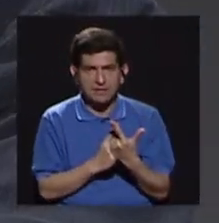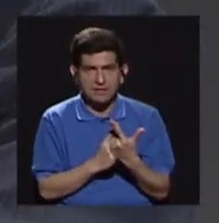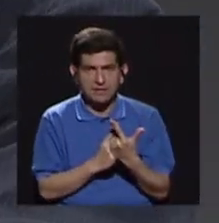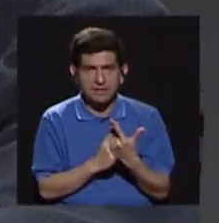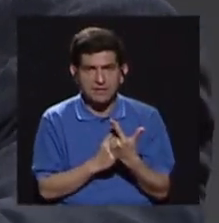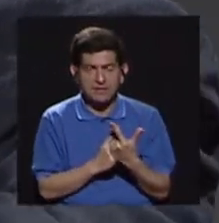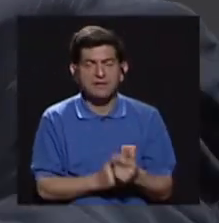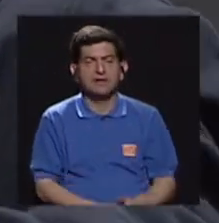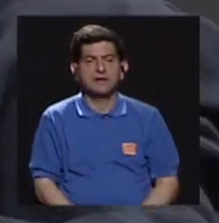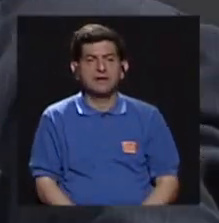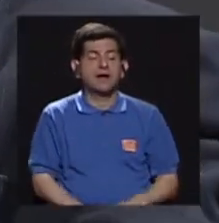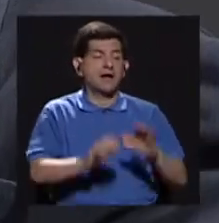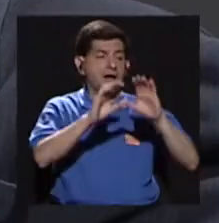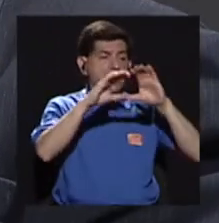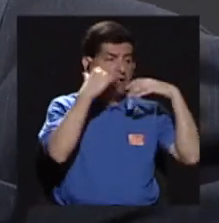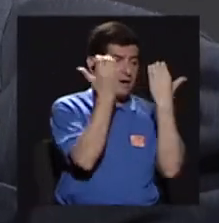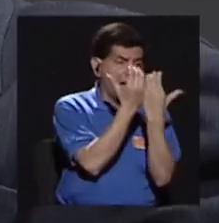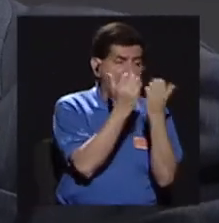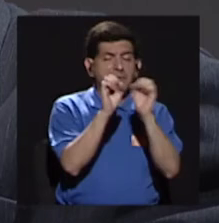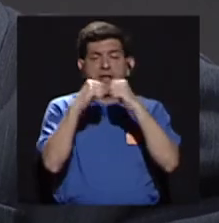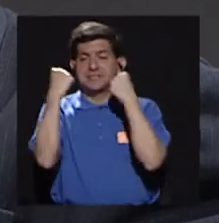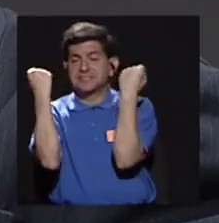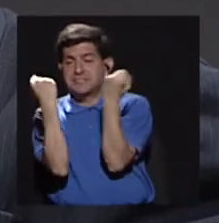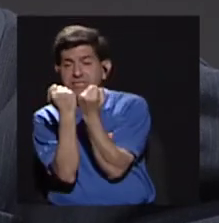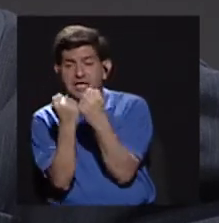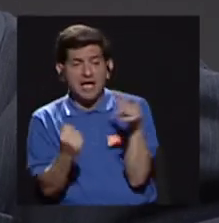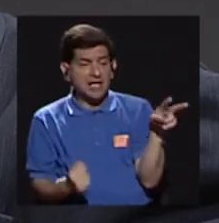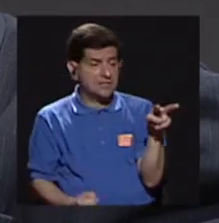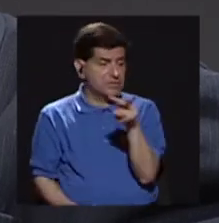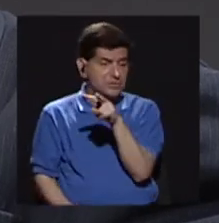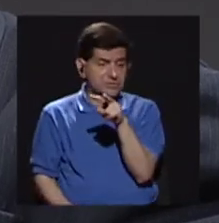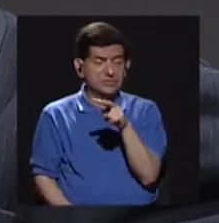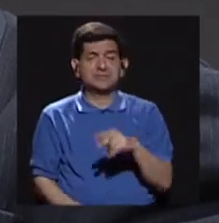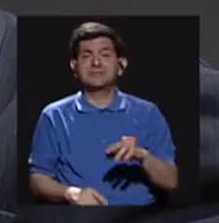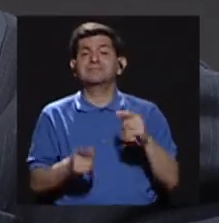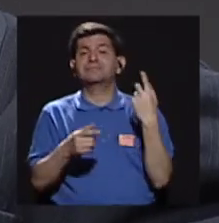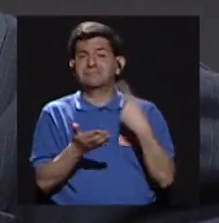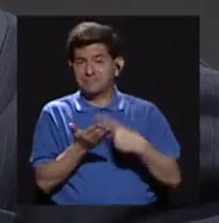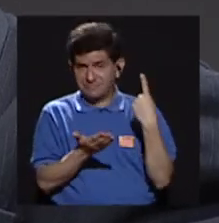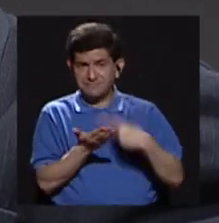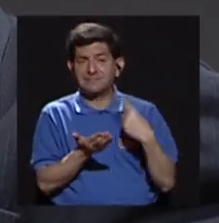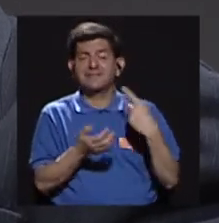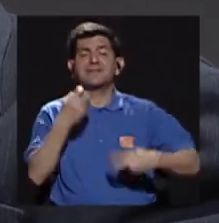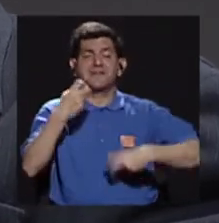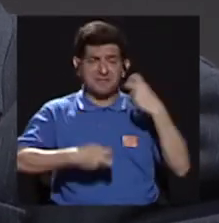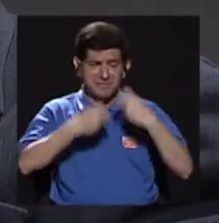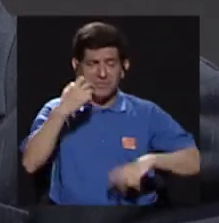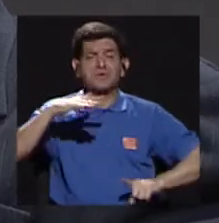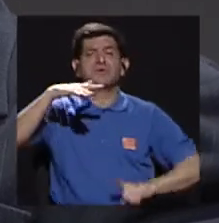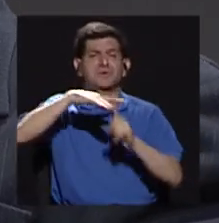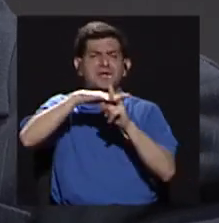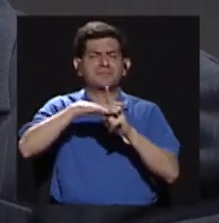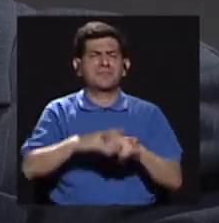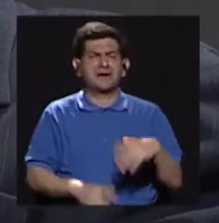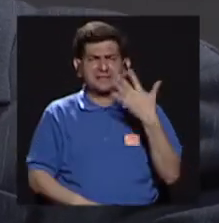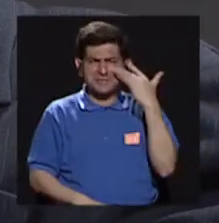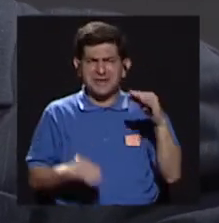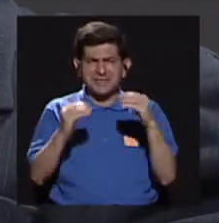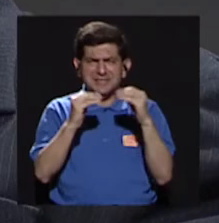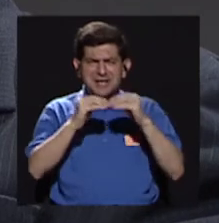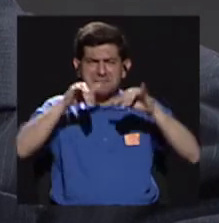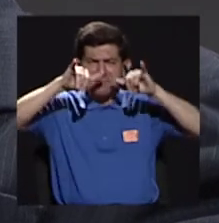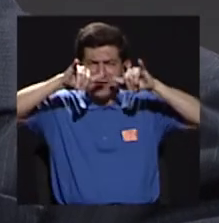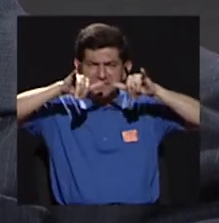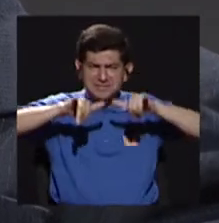las cámaras los sindicatos etcétera ahí también tenemos dificultades y pareciera que hay más estabilidad en este